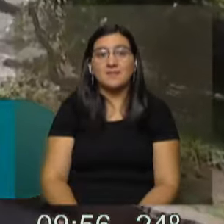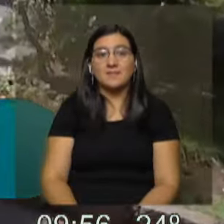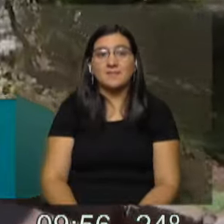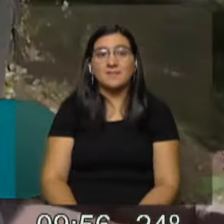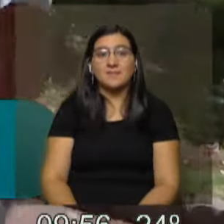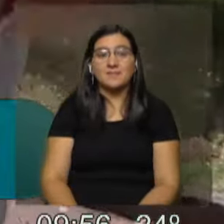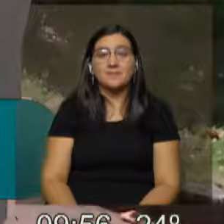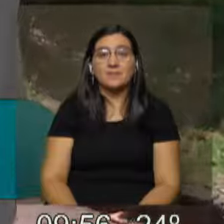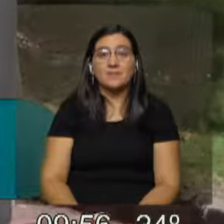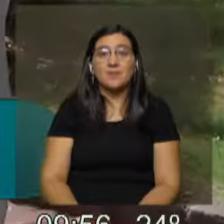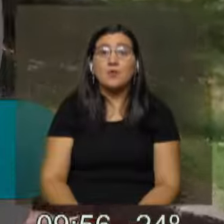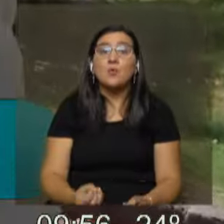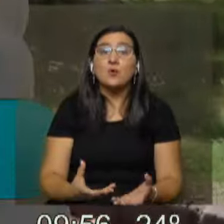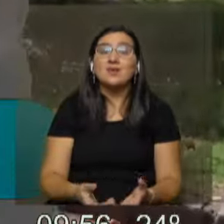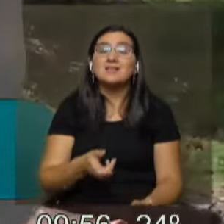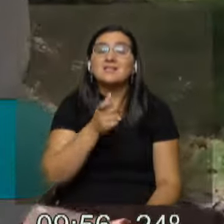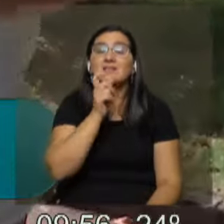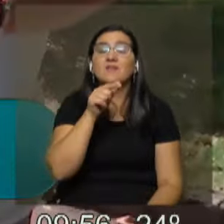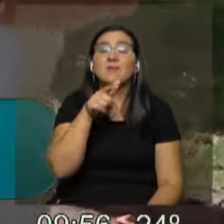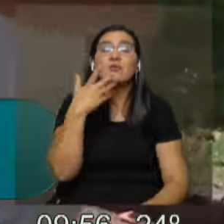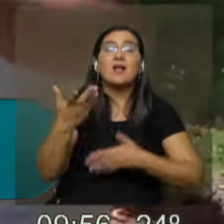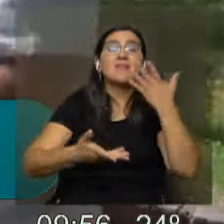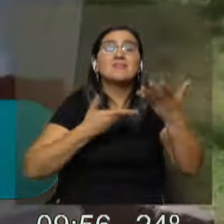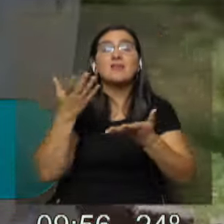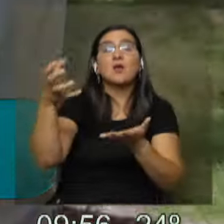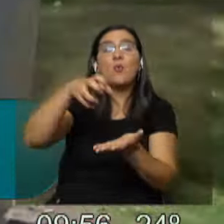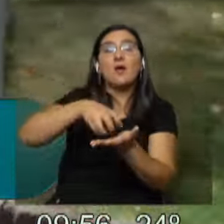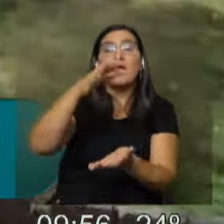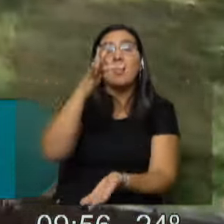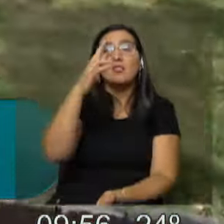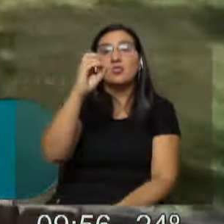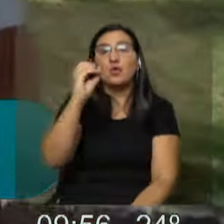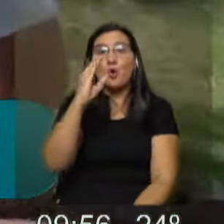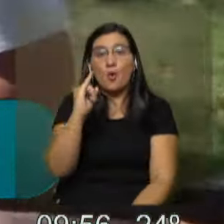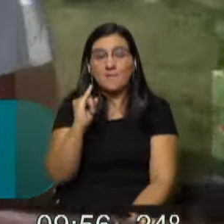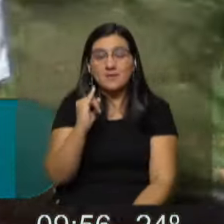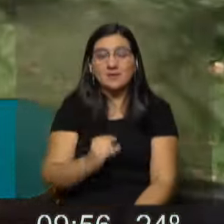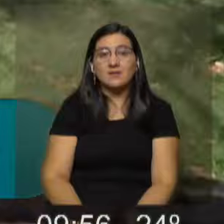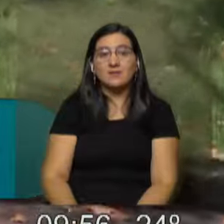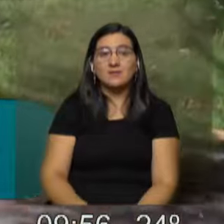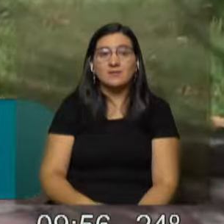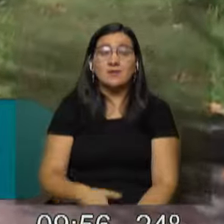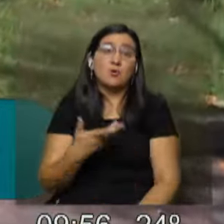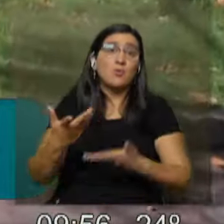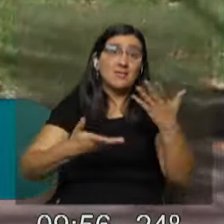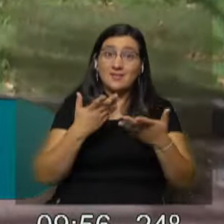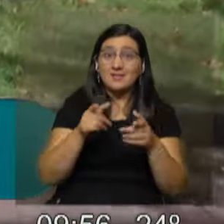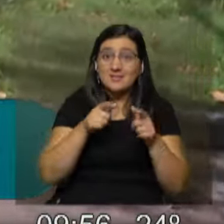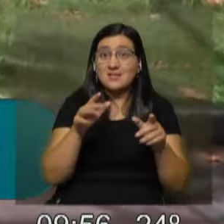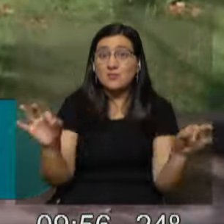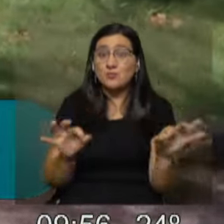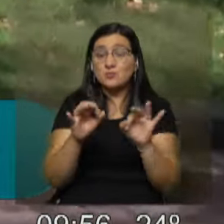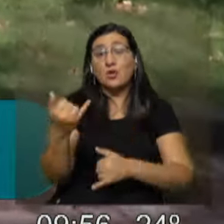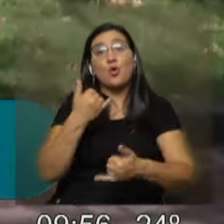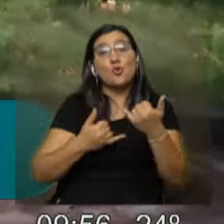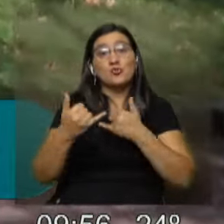acá. Qué lindo. Che, demonio, a ver, ¿qué significa cantar en el Tropi? Para un cantante de la escena tropical, de la plena, contanos a los que nunca